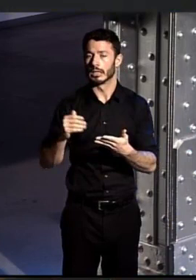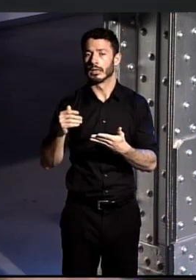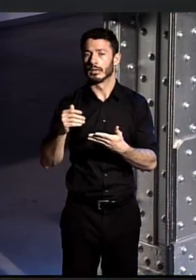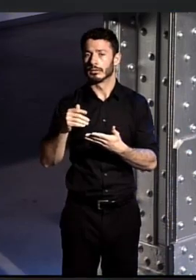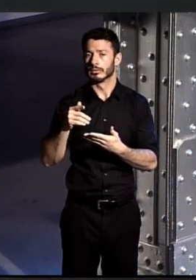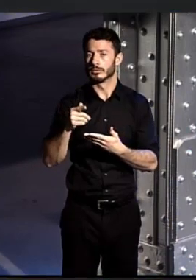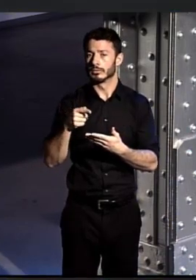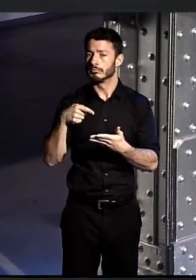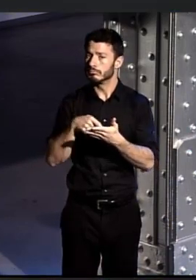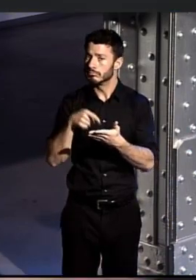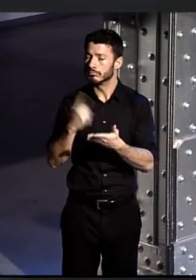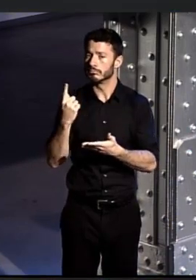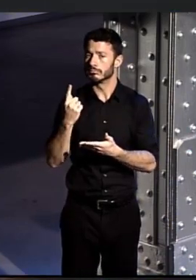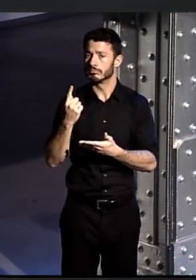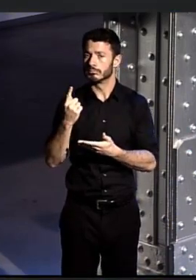resonancias, pues